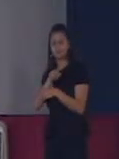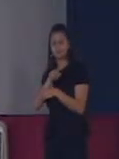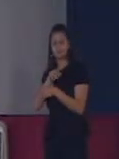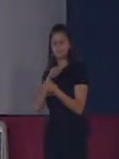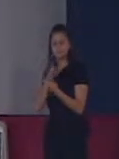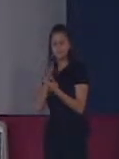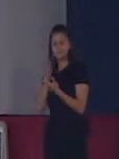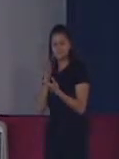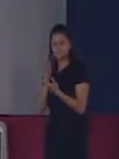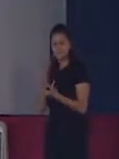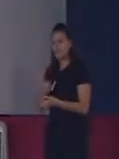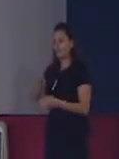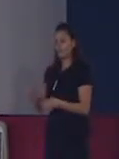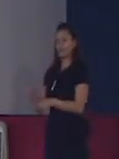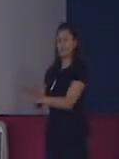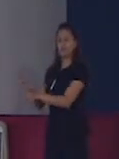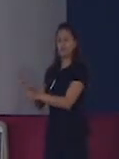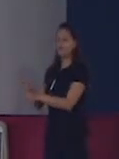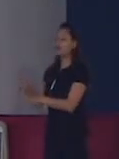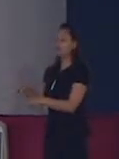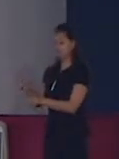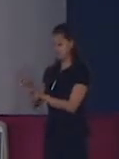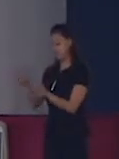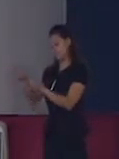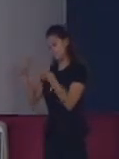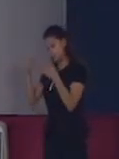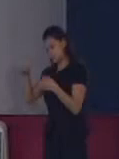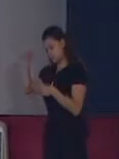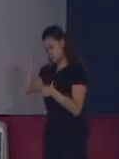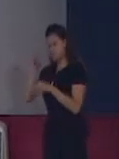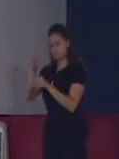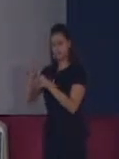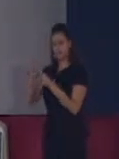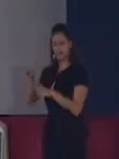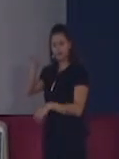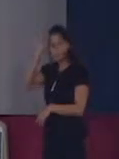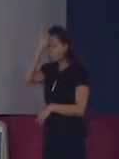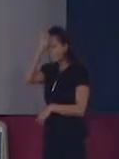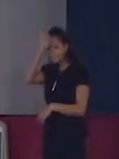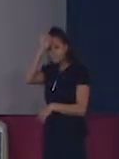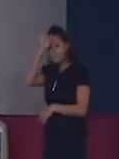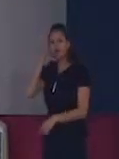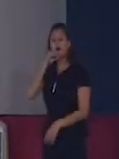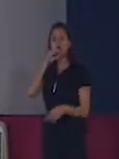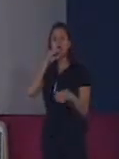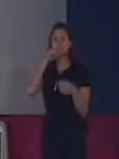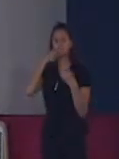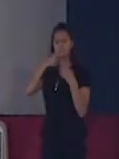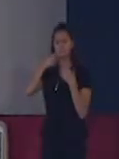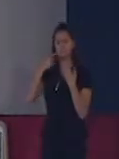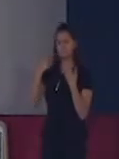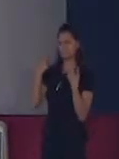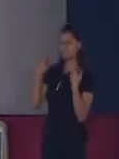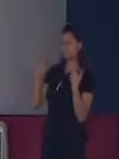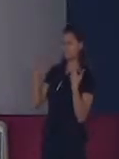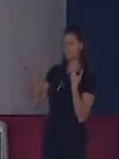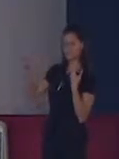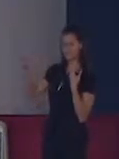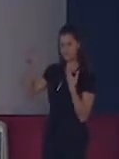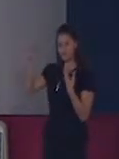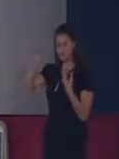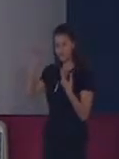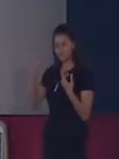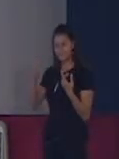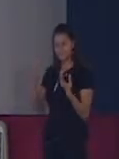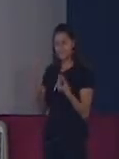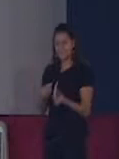digamos que los colocan ahí para que toquen el tema de discapacidad, no tienen idea de lo que están hablando, entonces, ¿qué vamos a hacer? ¿Me